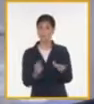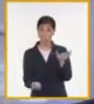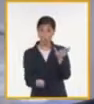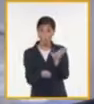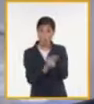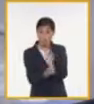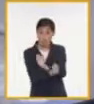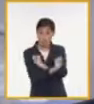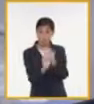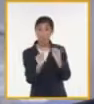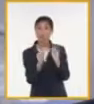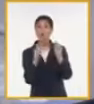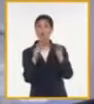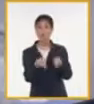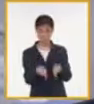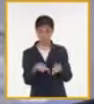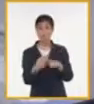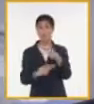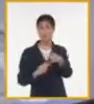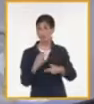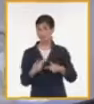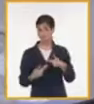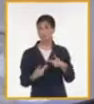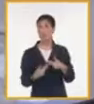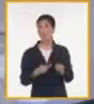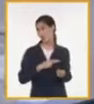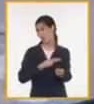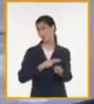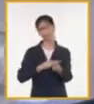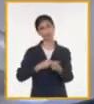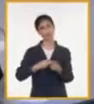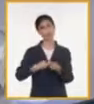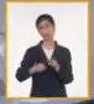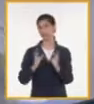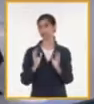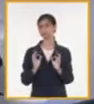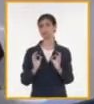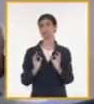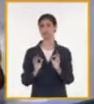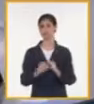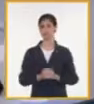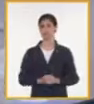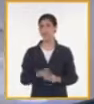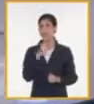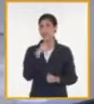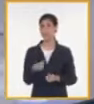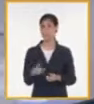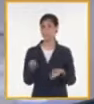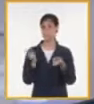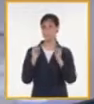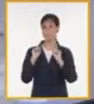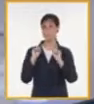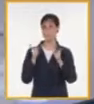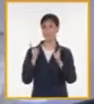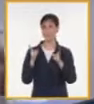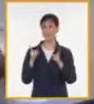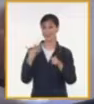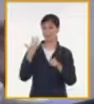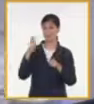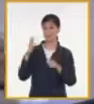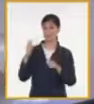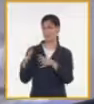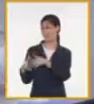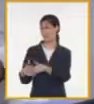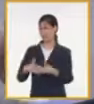impune es decir que hay una continuidad histórica él mismo esa ese instrumento de la política exterior de todas esas administraciones de